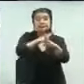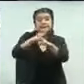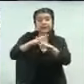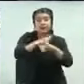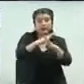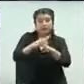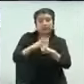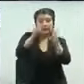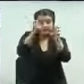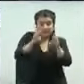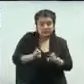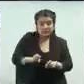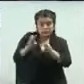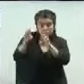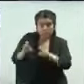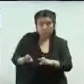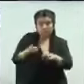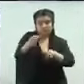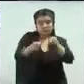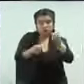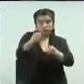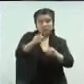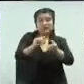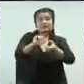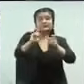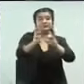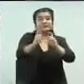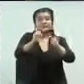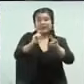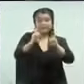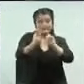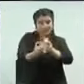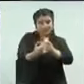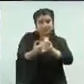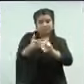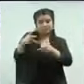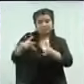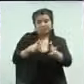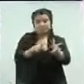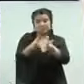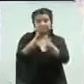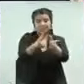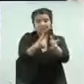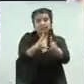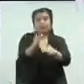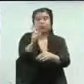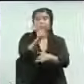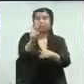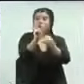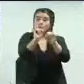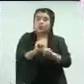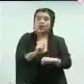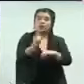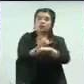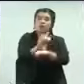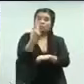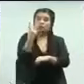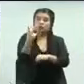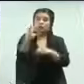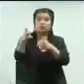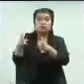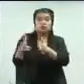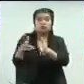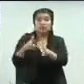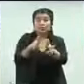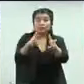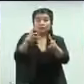los transeúntes es alternar el tránsito en el sector, no permitir que pasen dos vehículos pesados